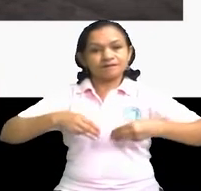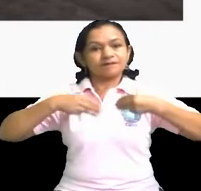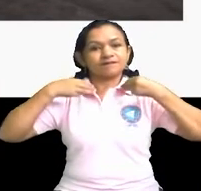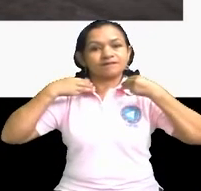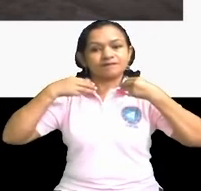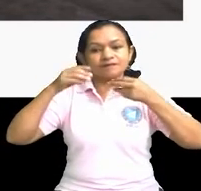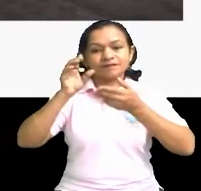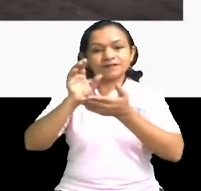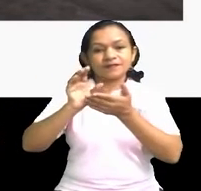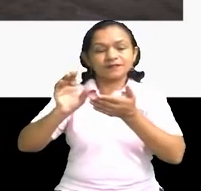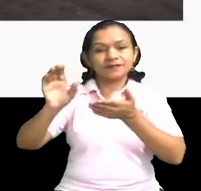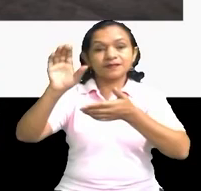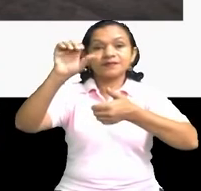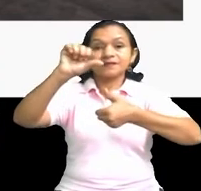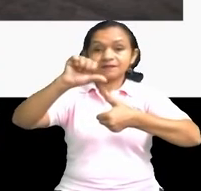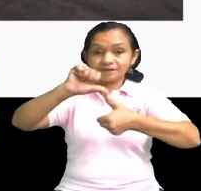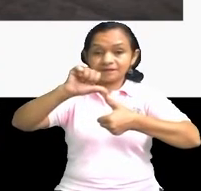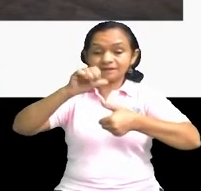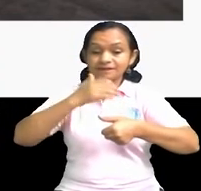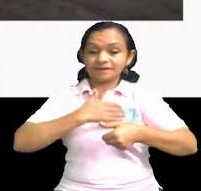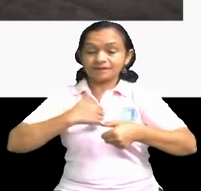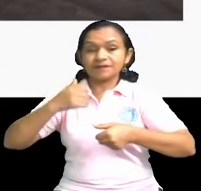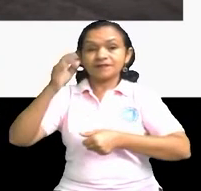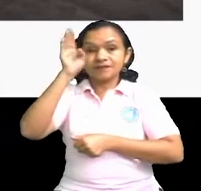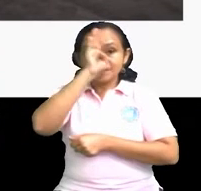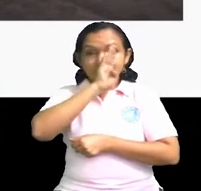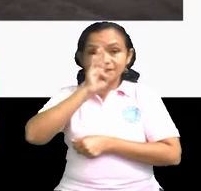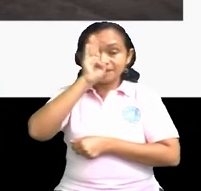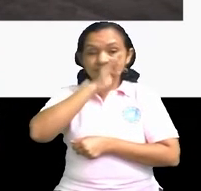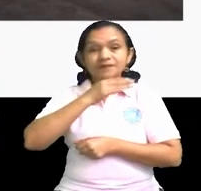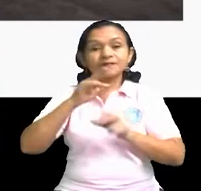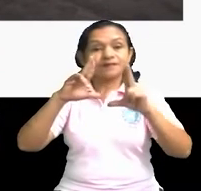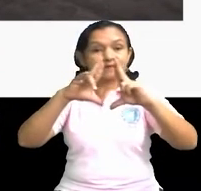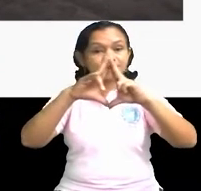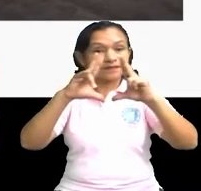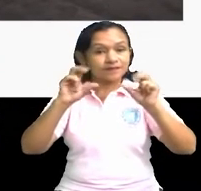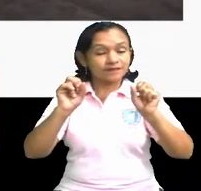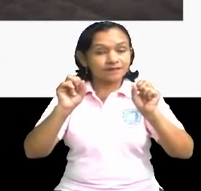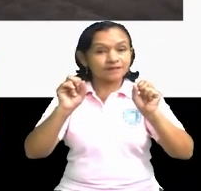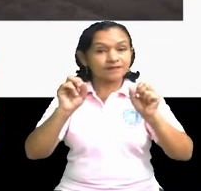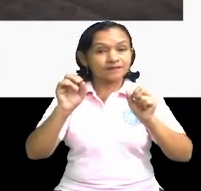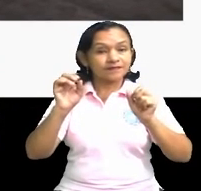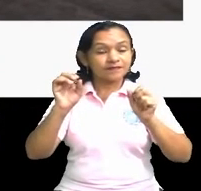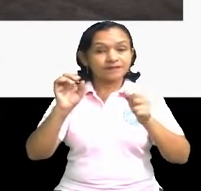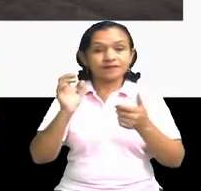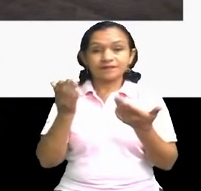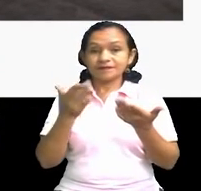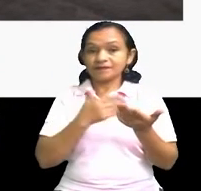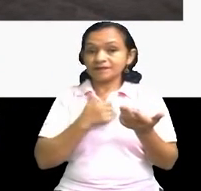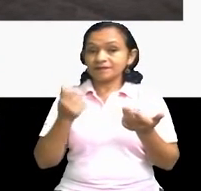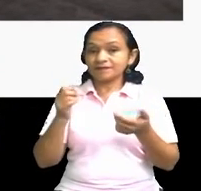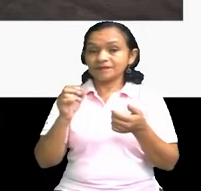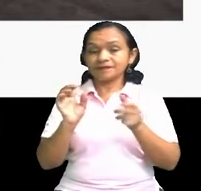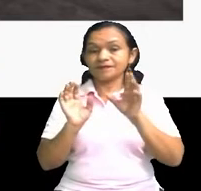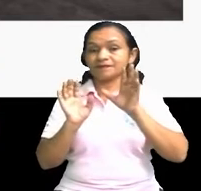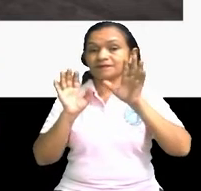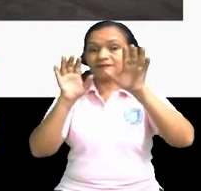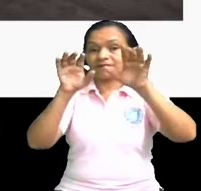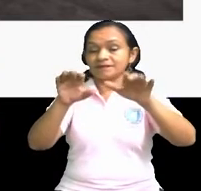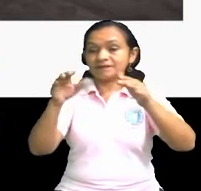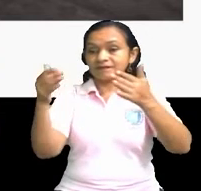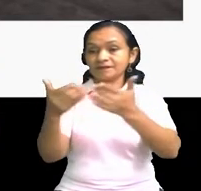el Caribe centroamericano. Ahí lo tienen. Y de Nicaragua es el más moderno, pues. Solo ahorita en León, que